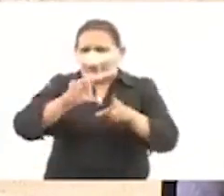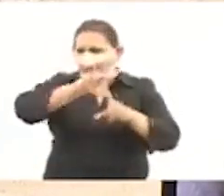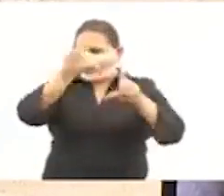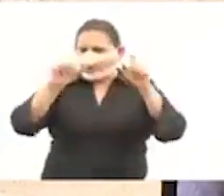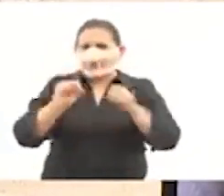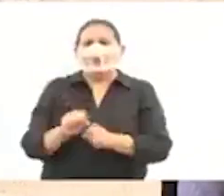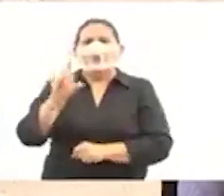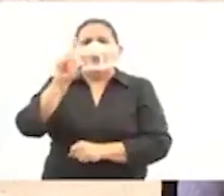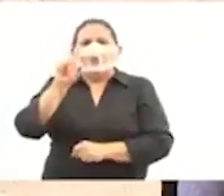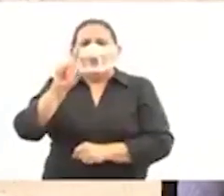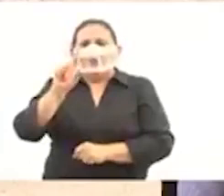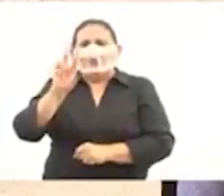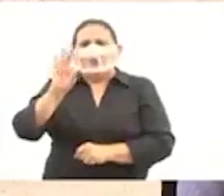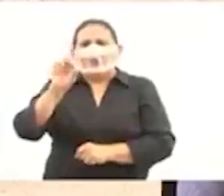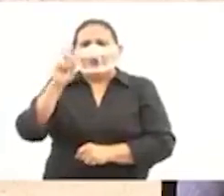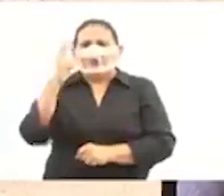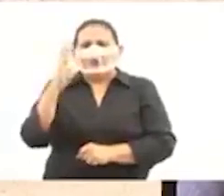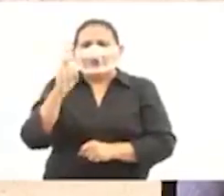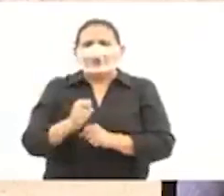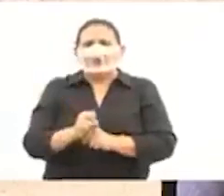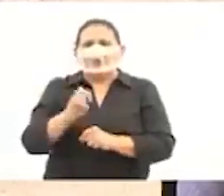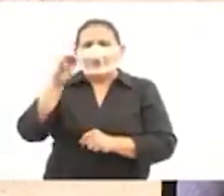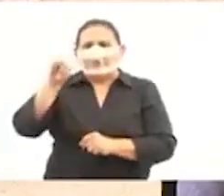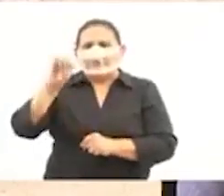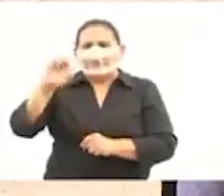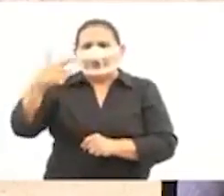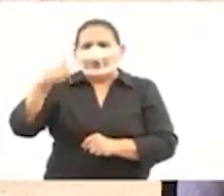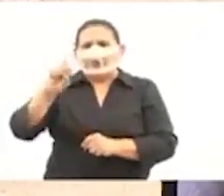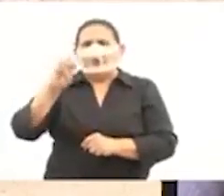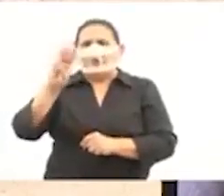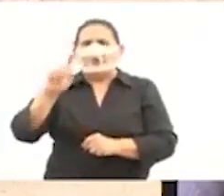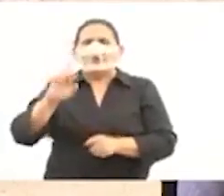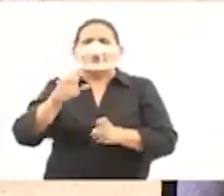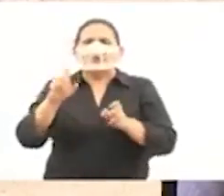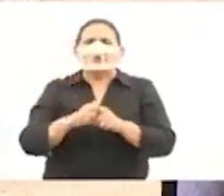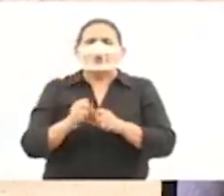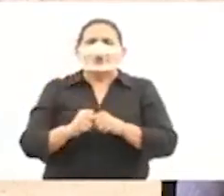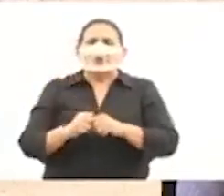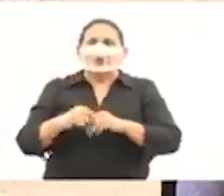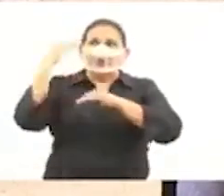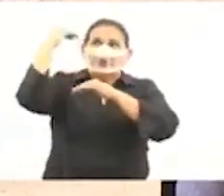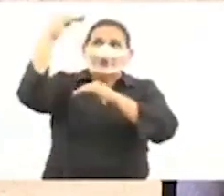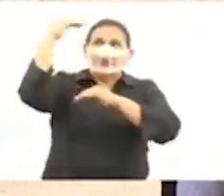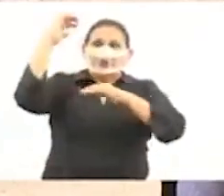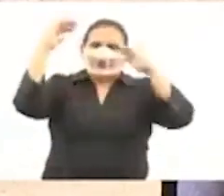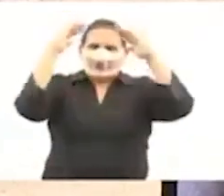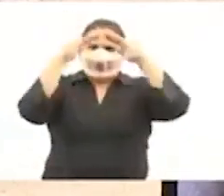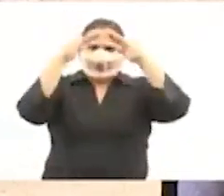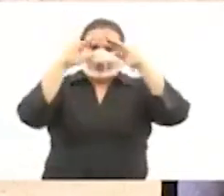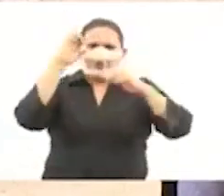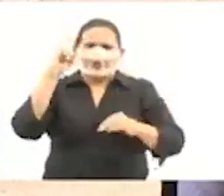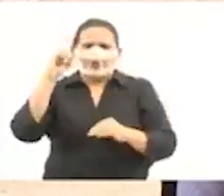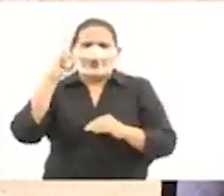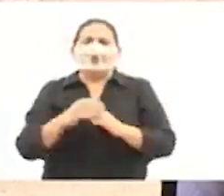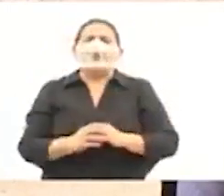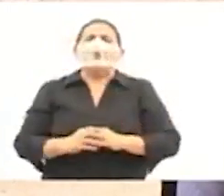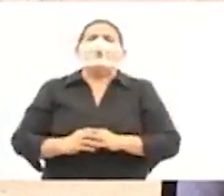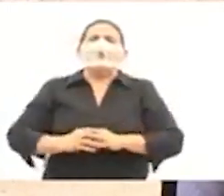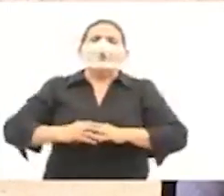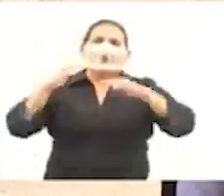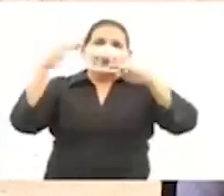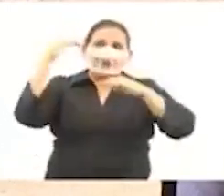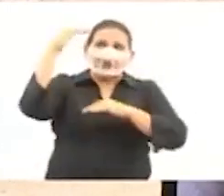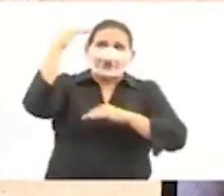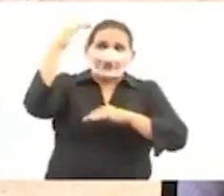megawatts donde la mayoría de esta capacidad se encuentra instalada en los techos de las casas o en los techos de las empresas